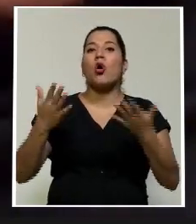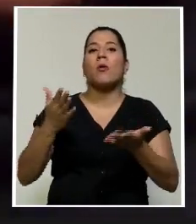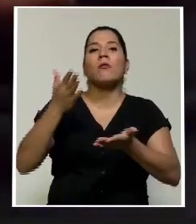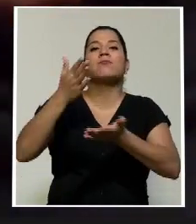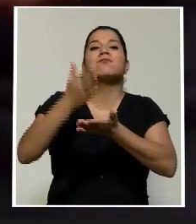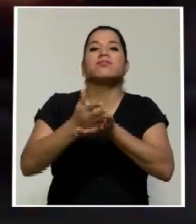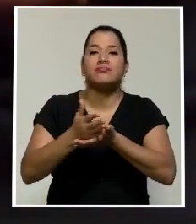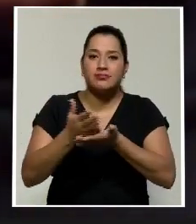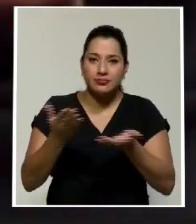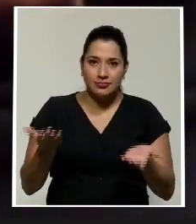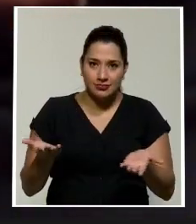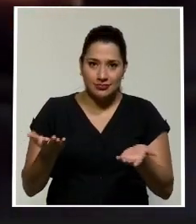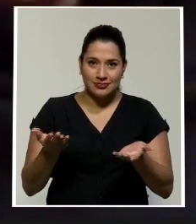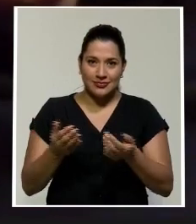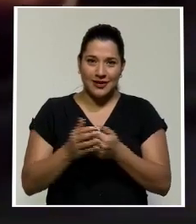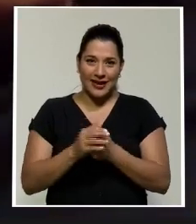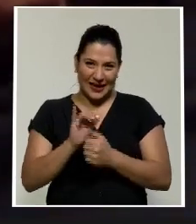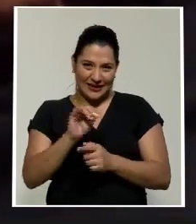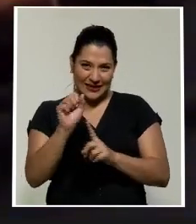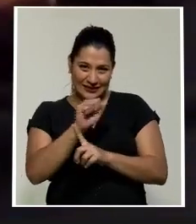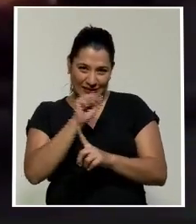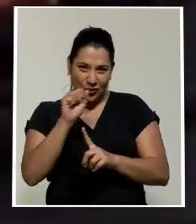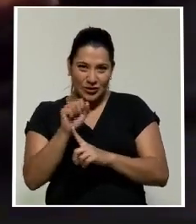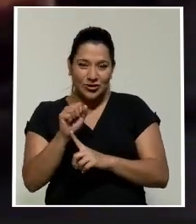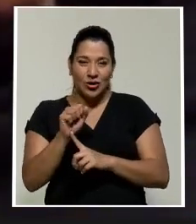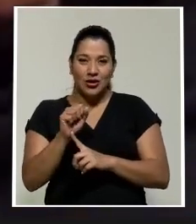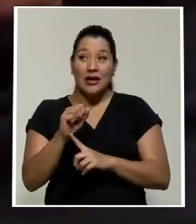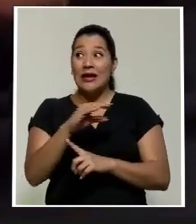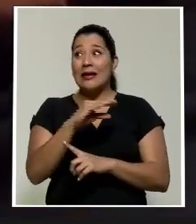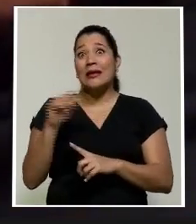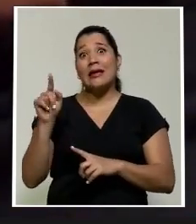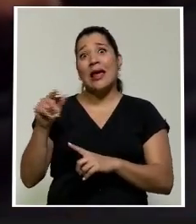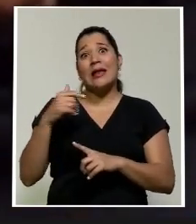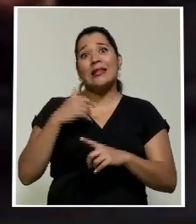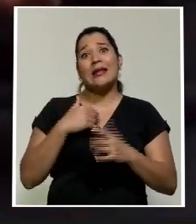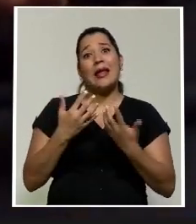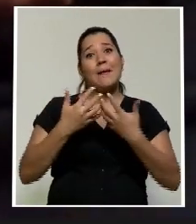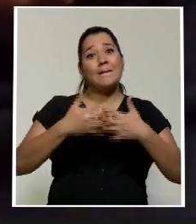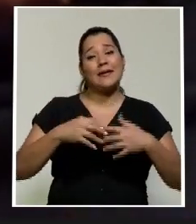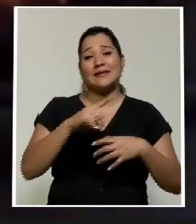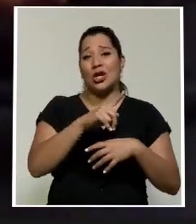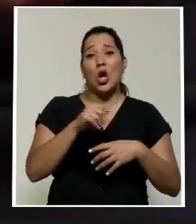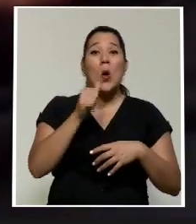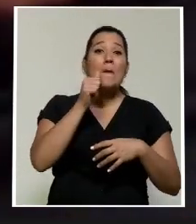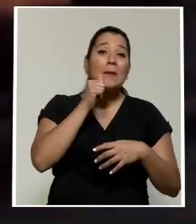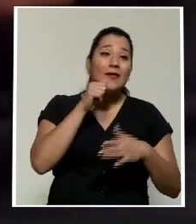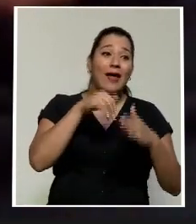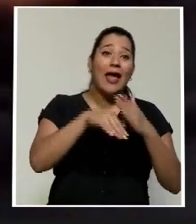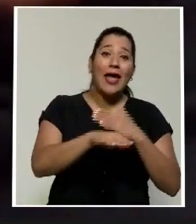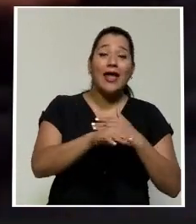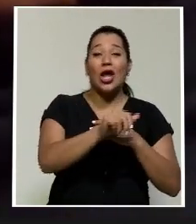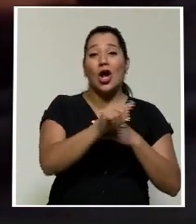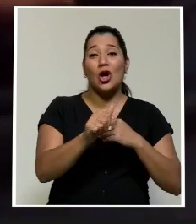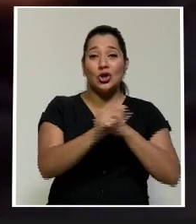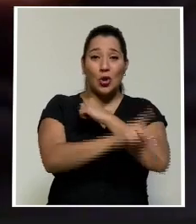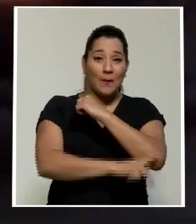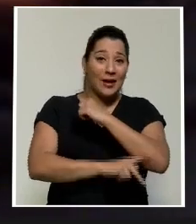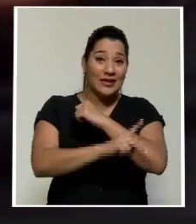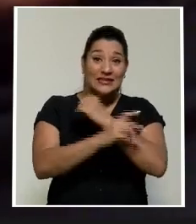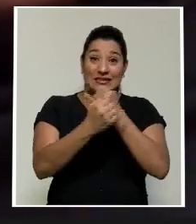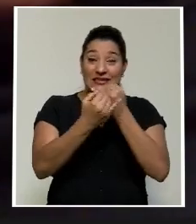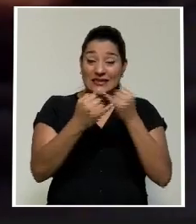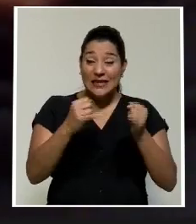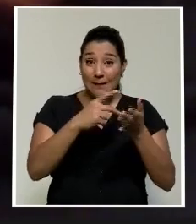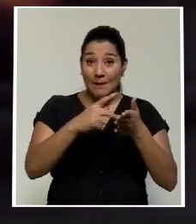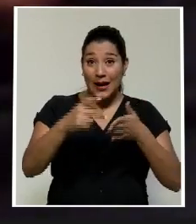él aparece con una cuenta offshore en Delaware, que además la parte más complicada es